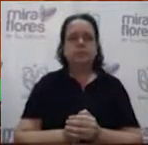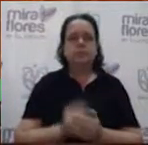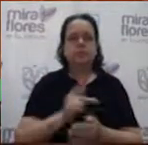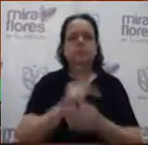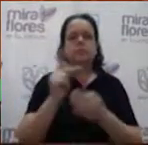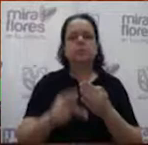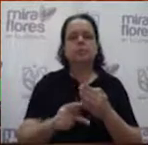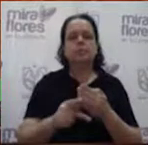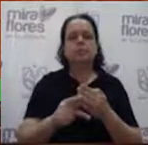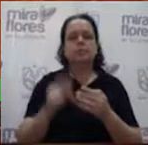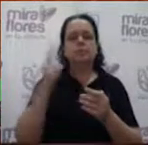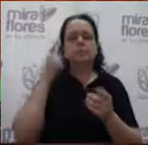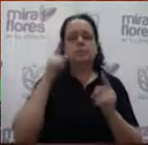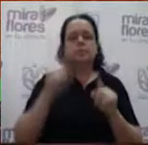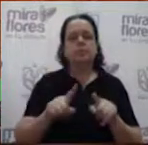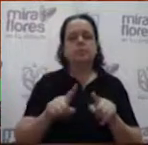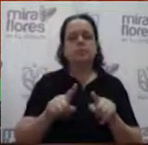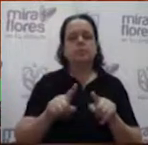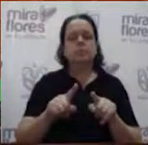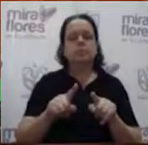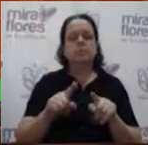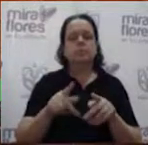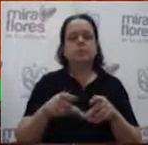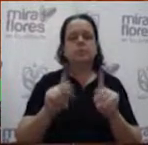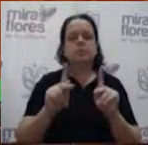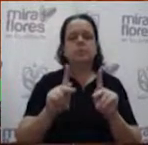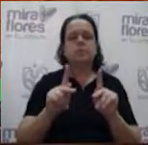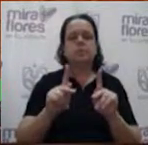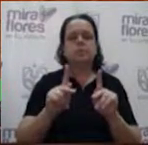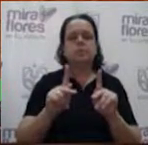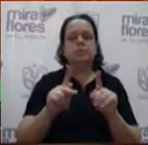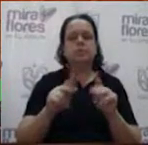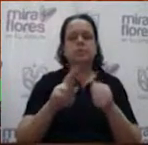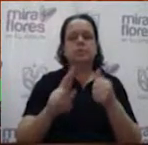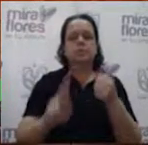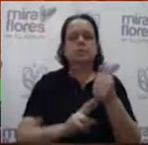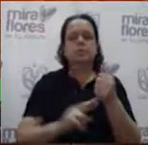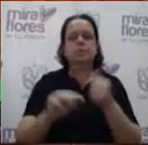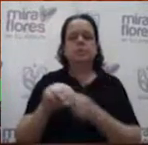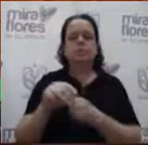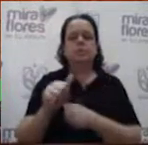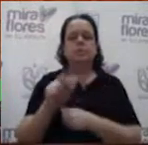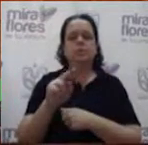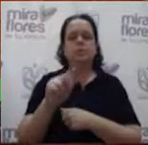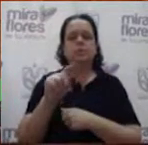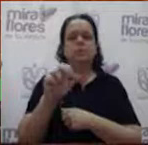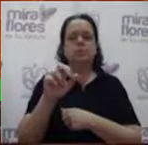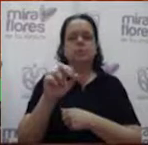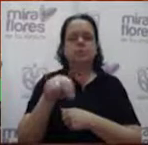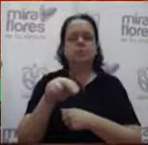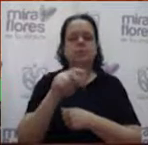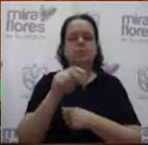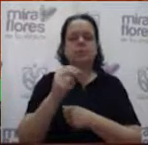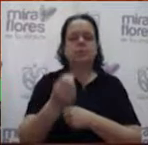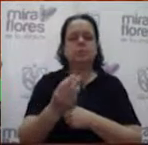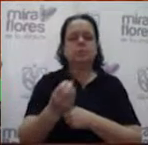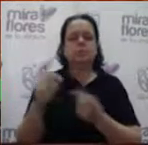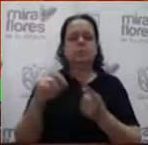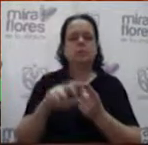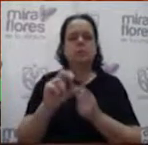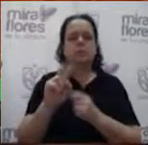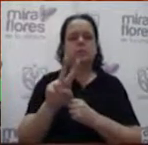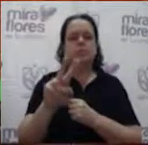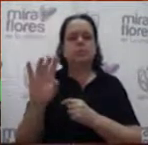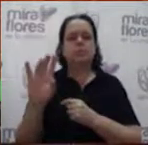Proyecto de acuerdo de consejo que aprueba la licencia solicitada por el regidor Martín Marcial Bustamante Castro del 12 al 27 de noviembre del presente